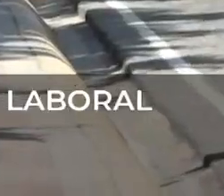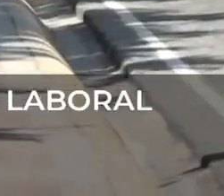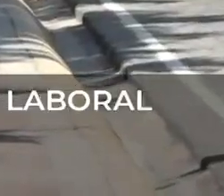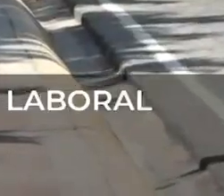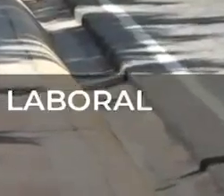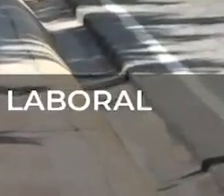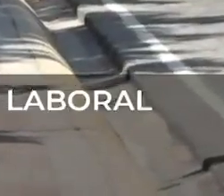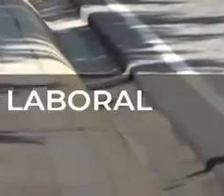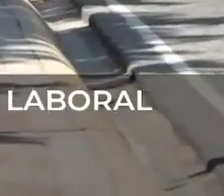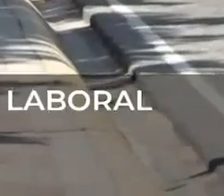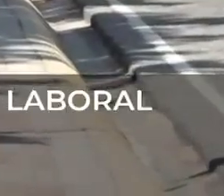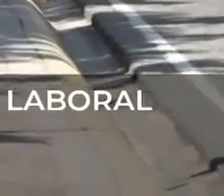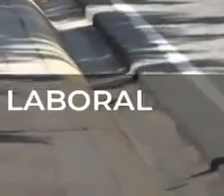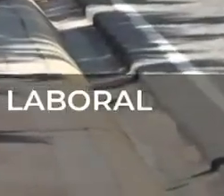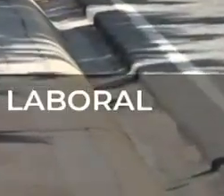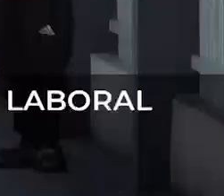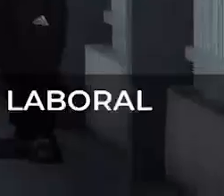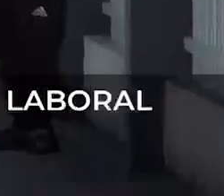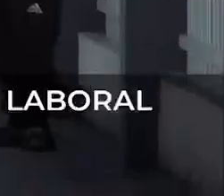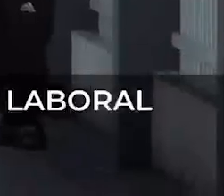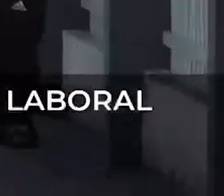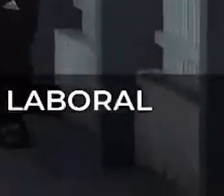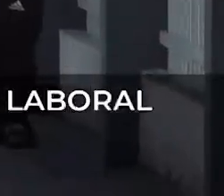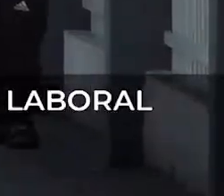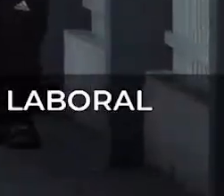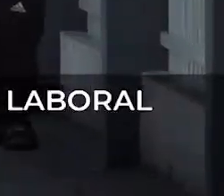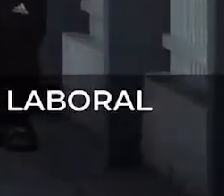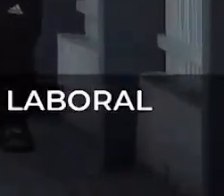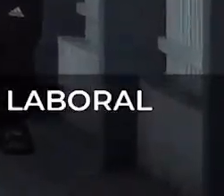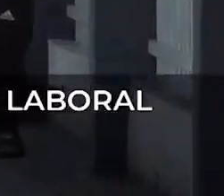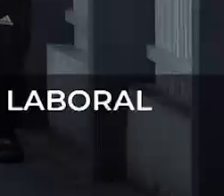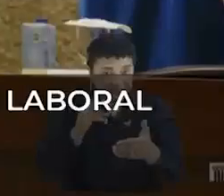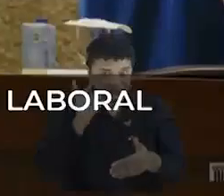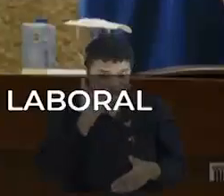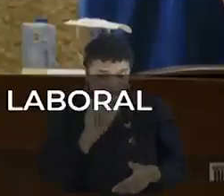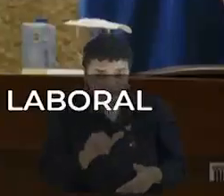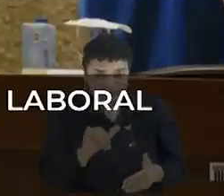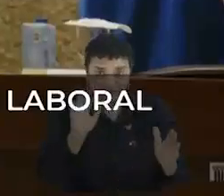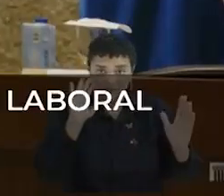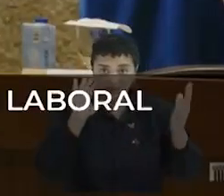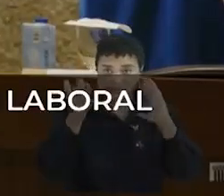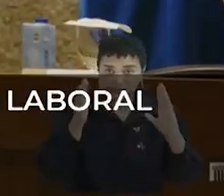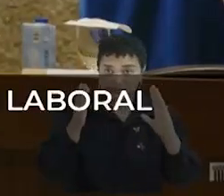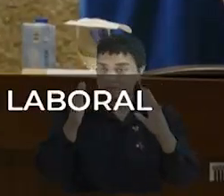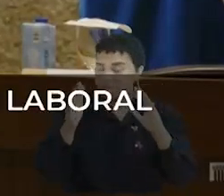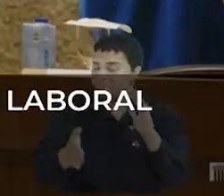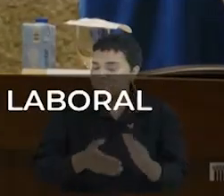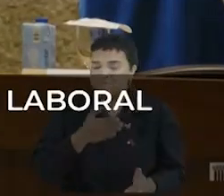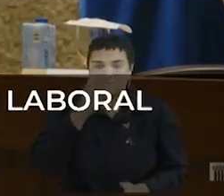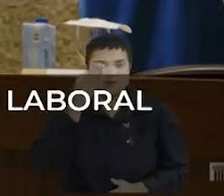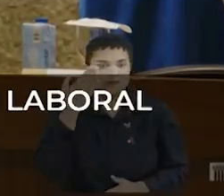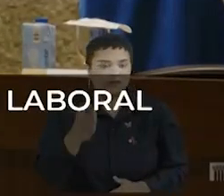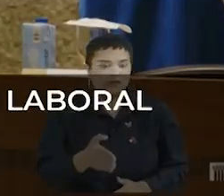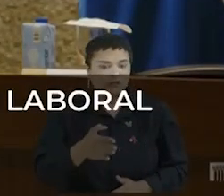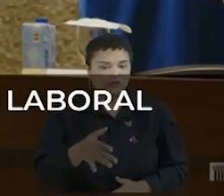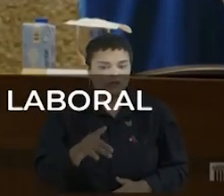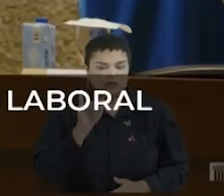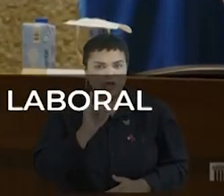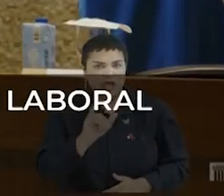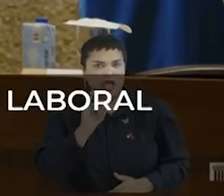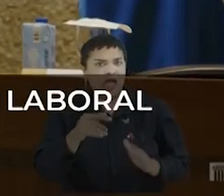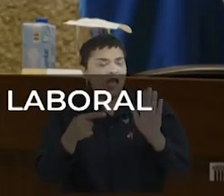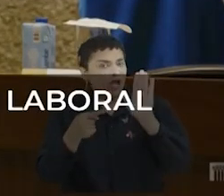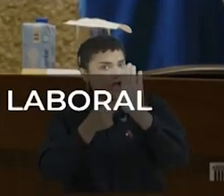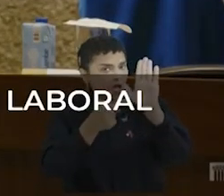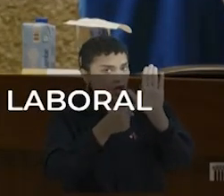en un 19% en el segundo semestre del 2024. Este resultado reflejó